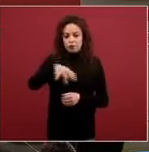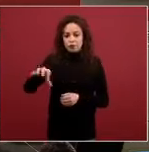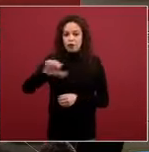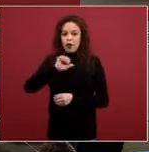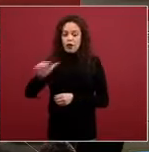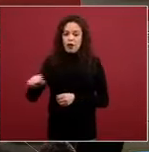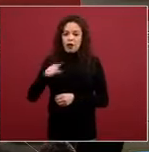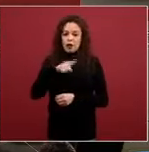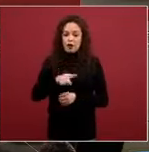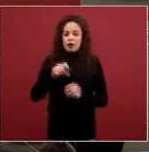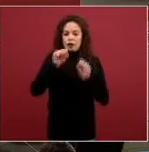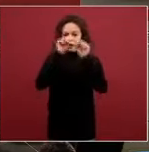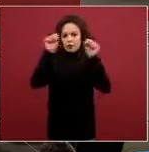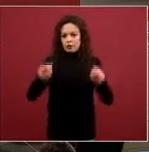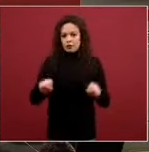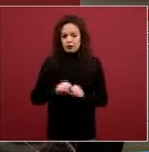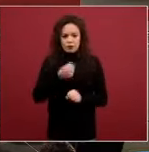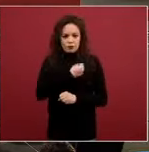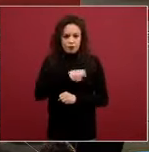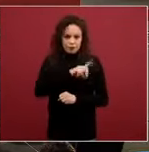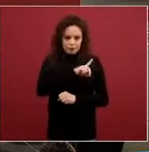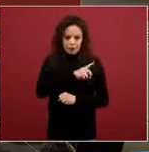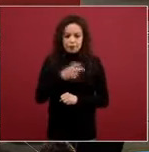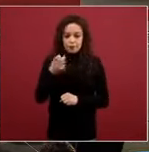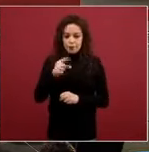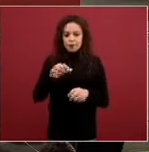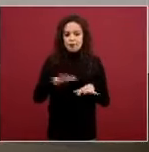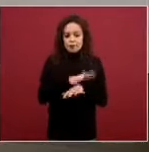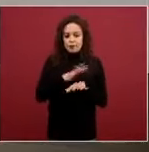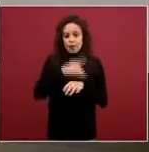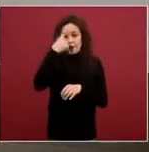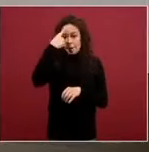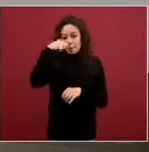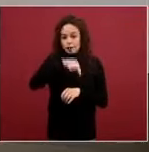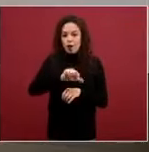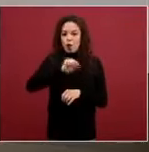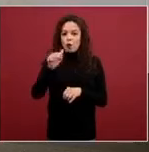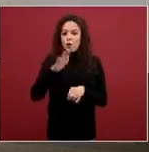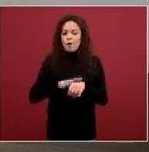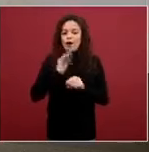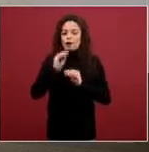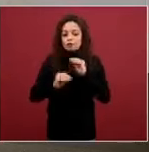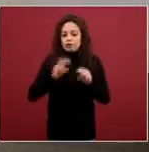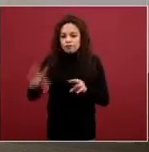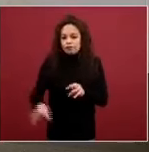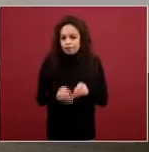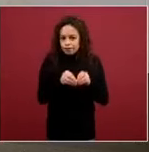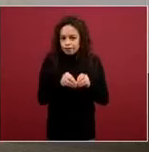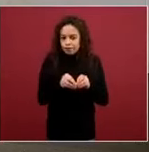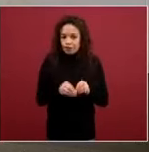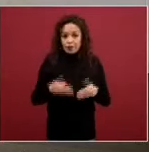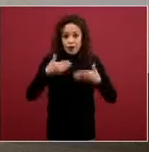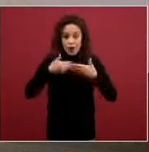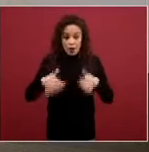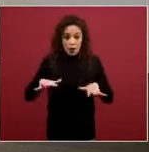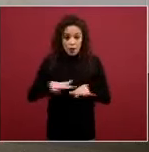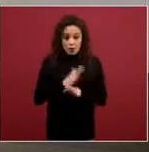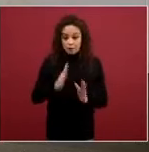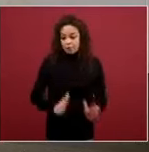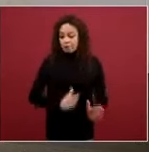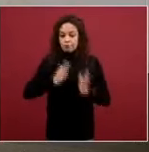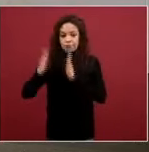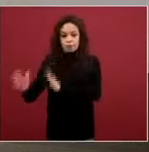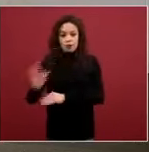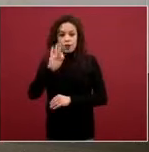un cambio de práctica donde se puso un elemento adicional. Ahora que entramos a la fase 3, también hacemos un cambio